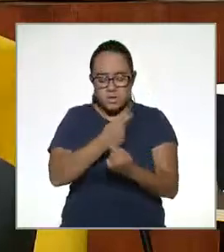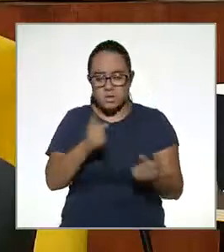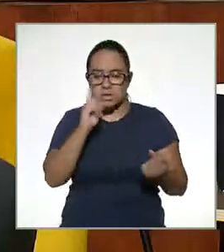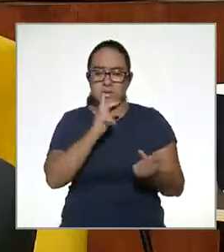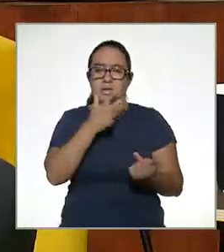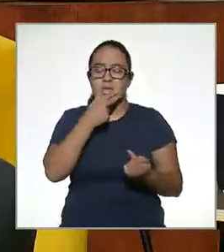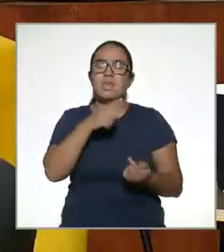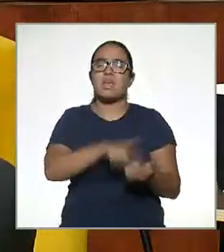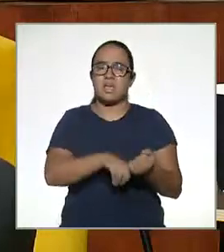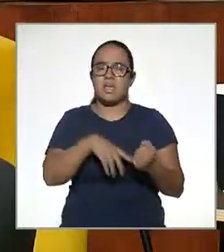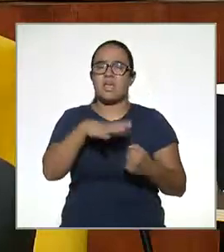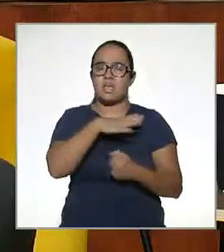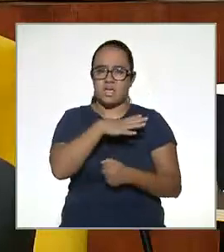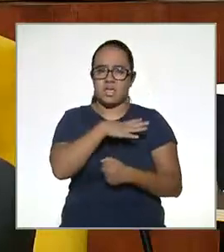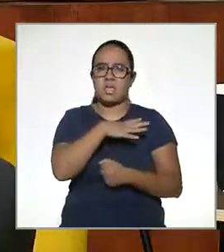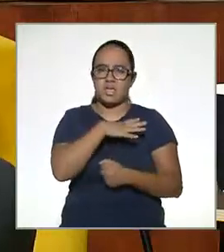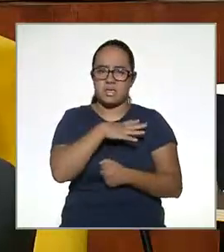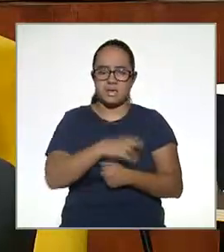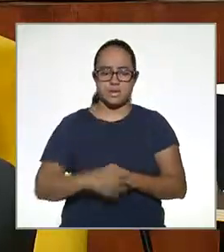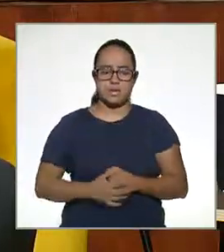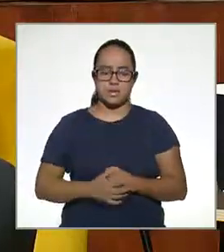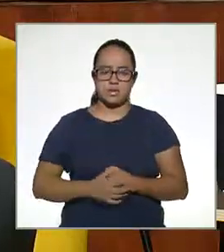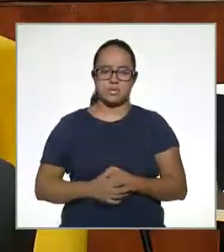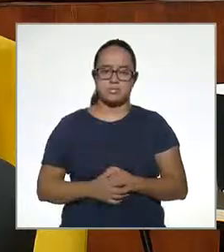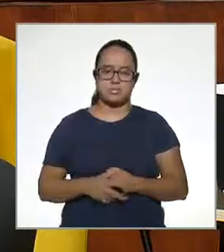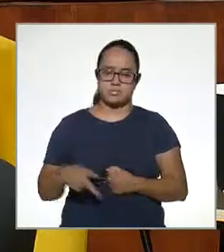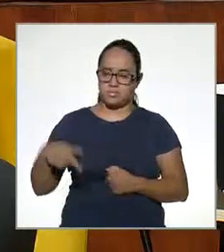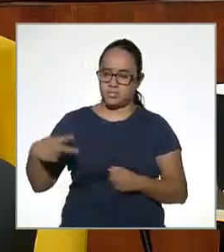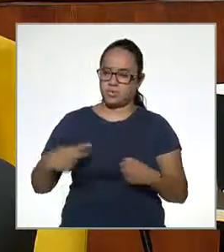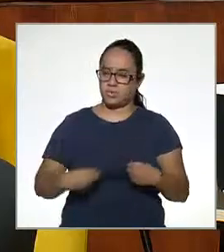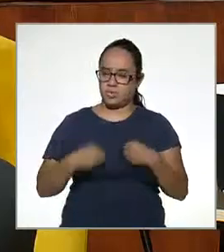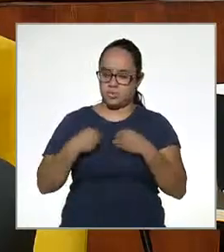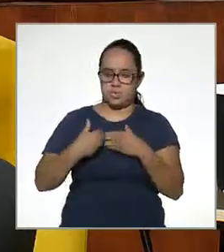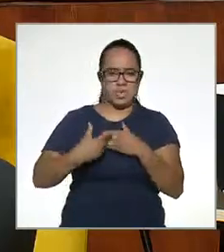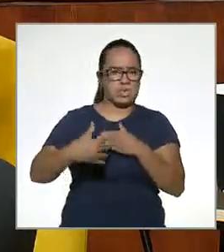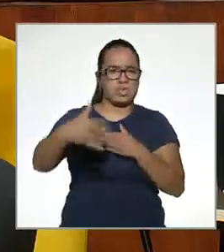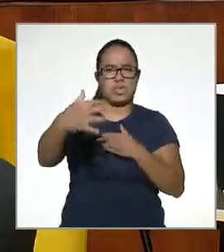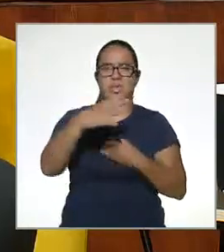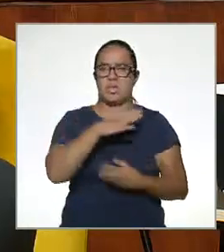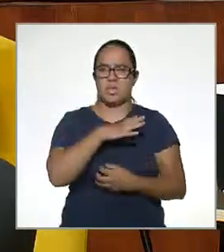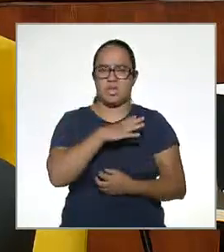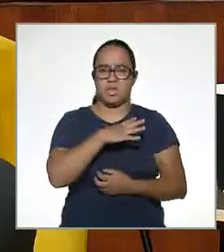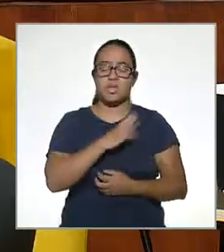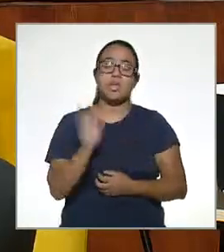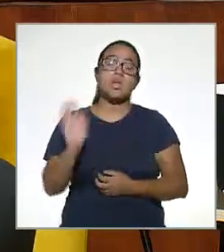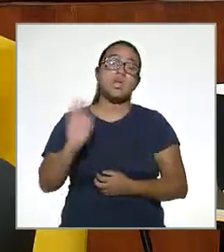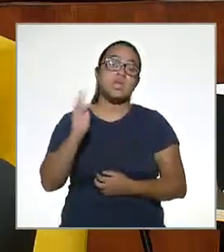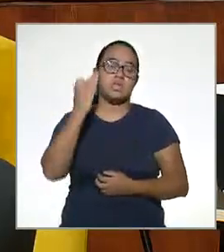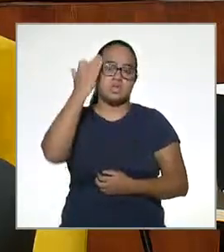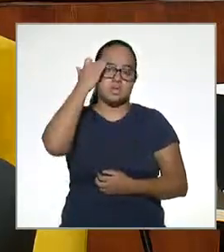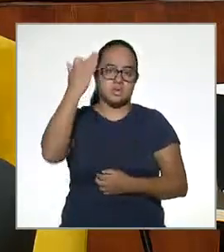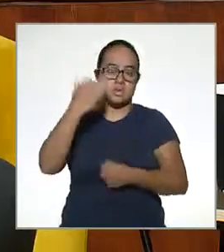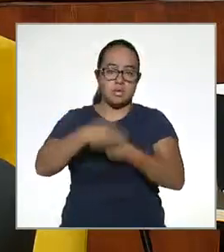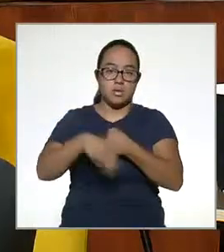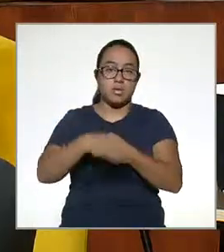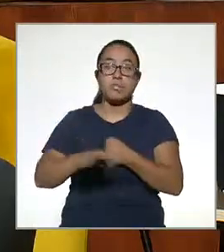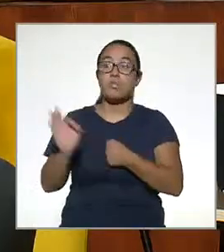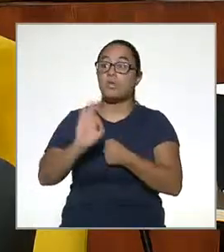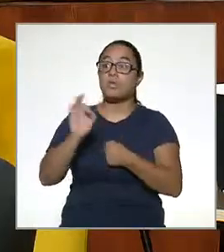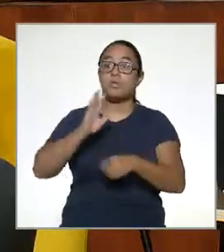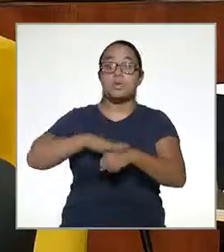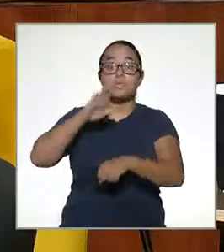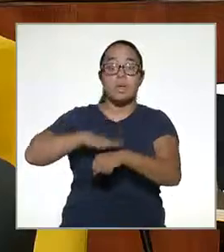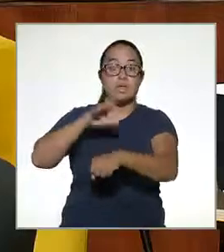a lo largo de toda la vida lo vamos a tener, y puede ser temporal, pero si esto se alarga,